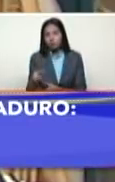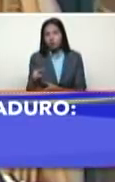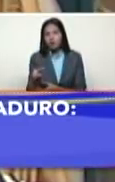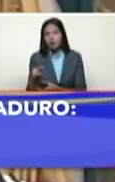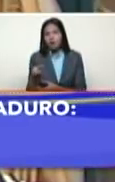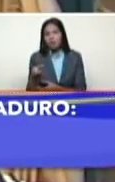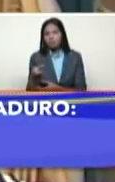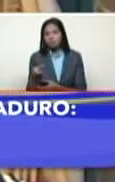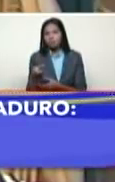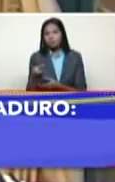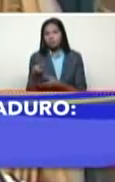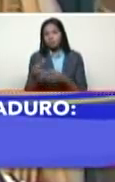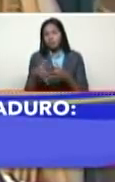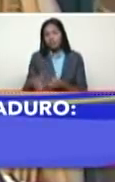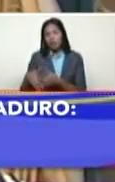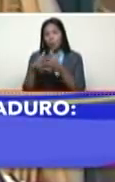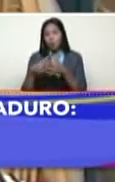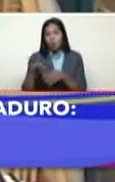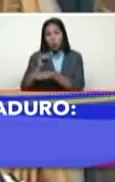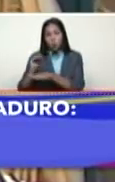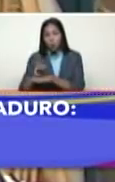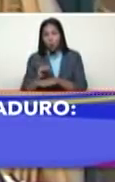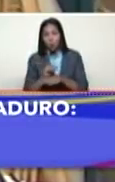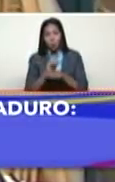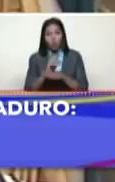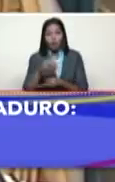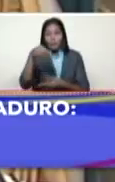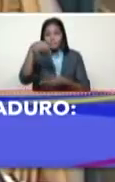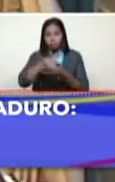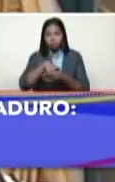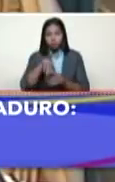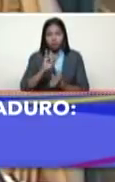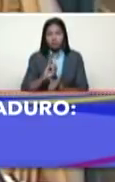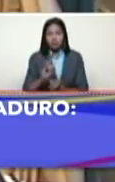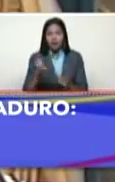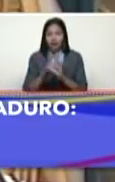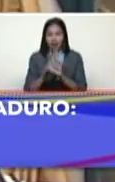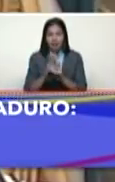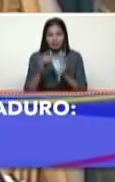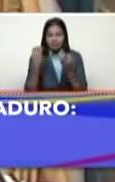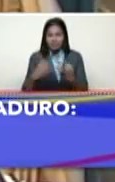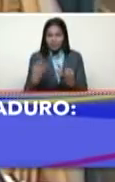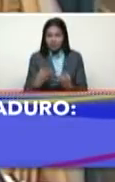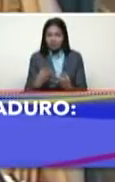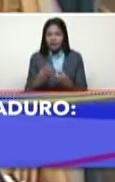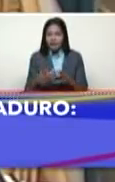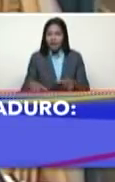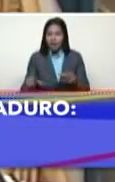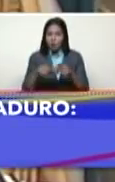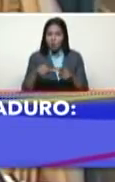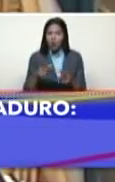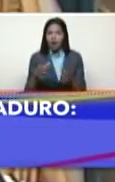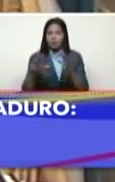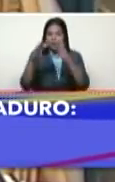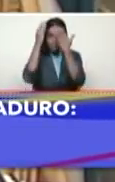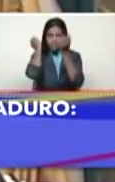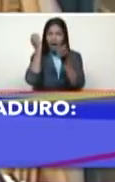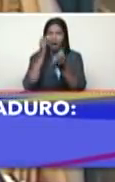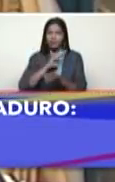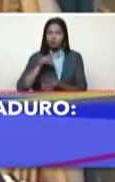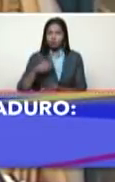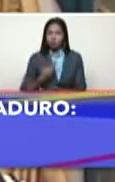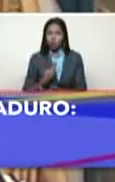estadounidenses protectores que ocupan legalmente y protegen legalmente el recinto de la Embajada